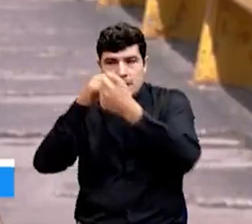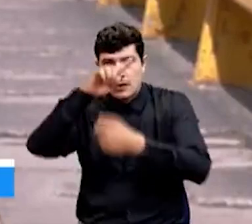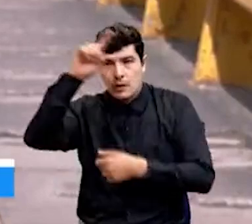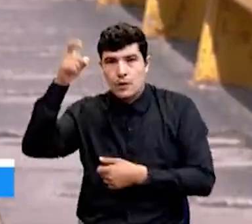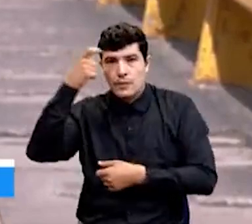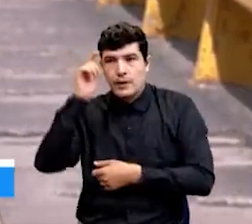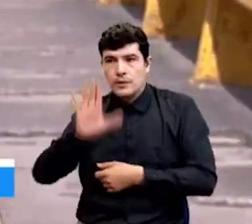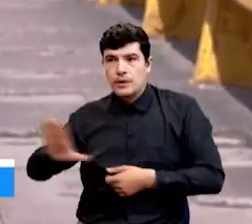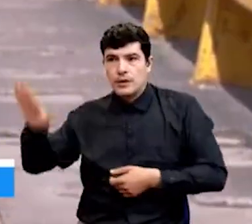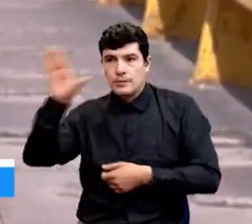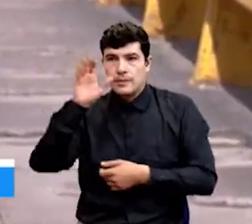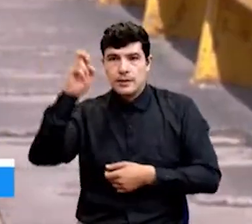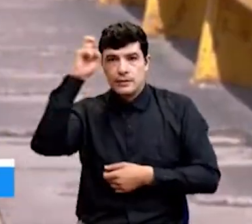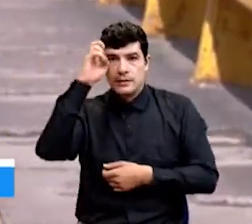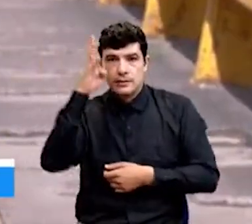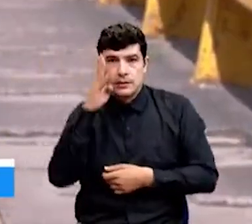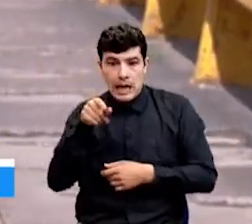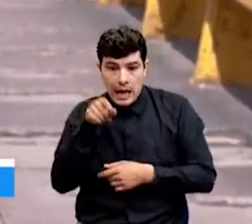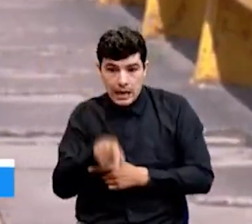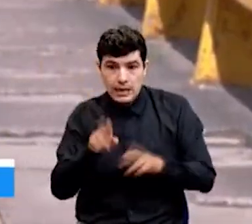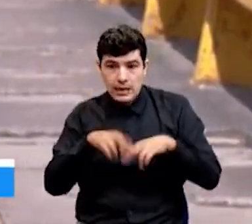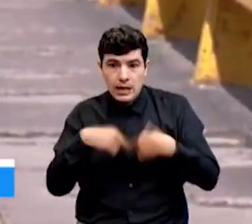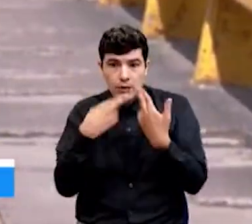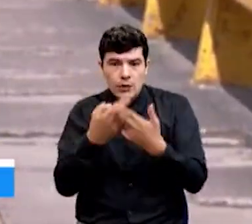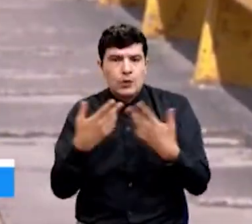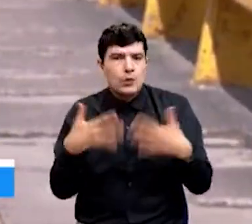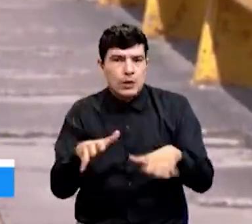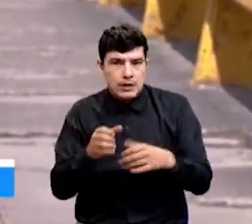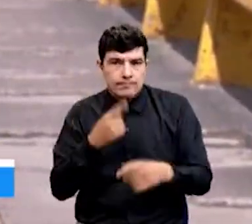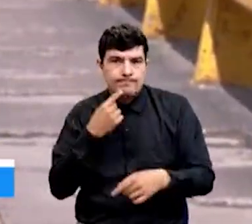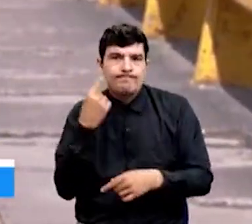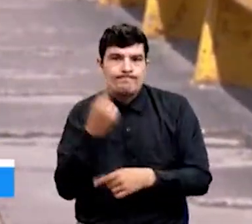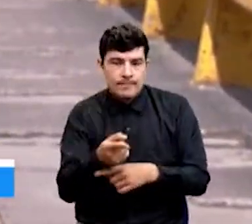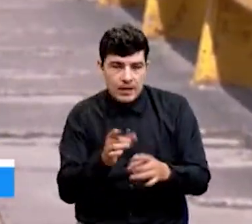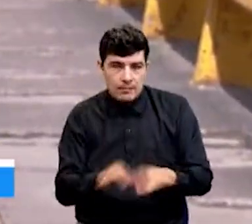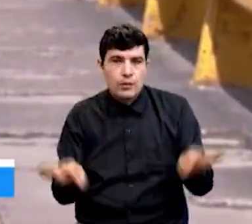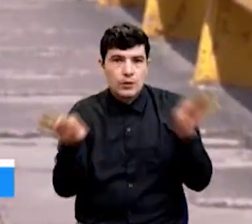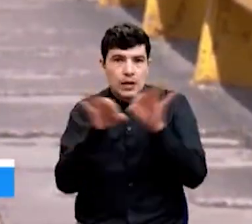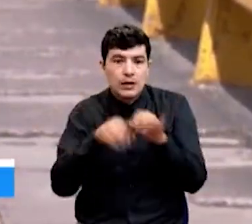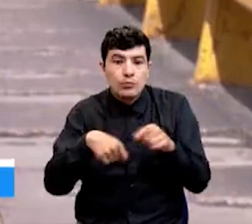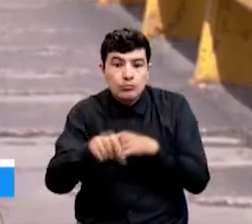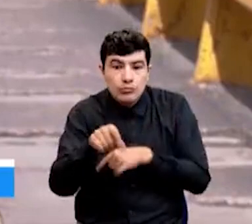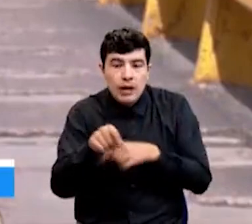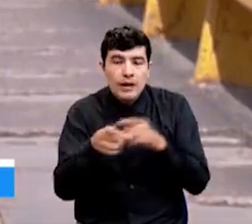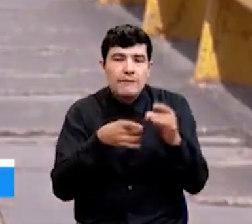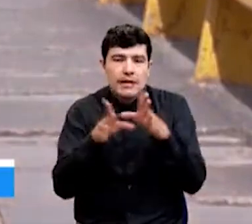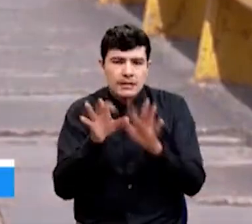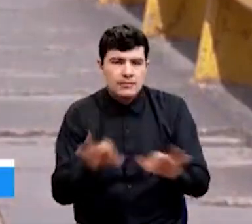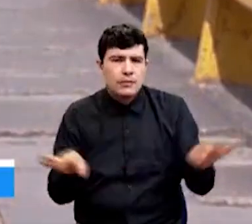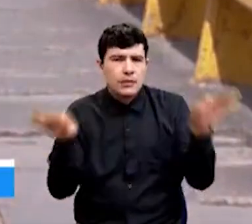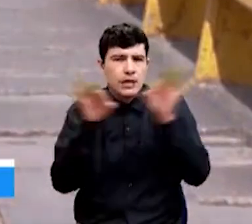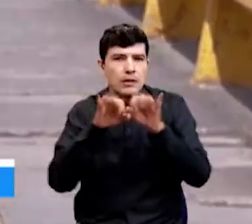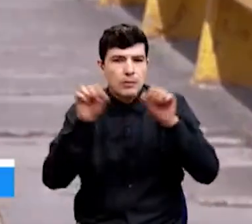departamental. Allí se entregaron importantes fechas para la habilitación de la vía que conecta Cúcuta con el municipio de